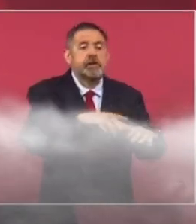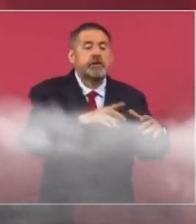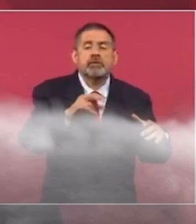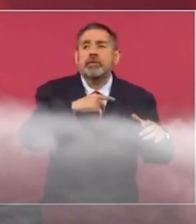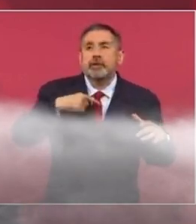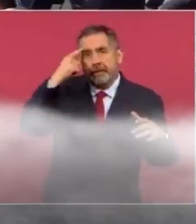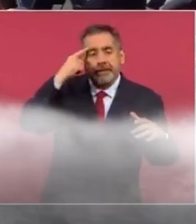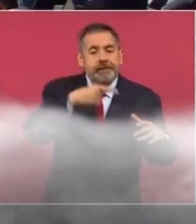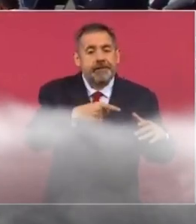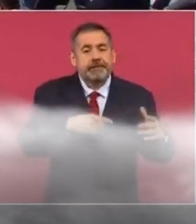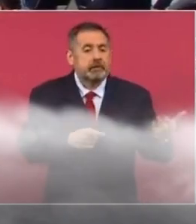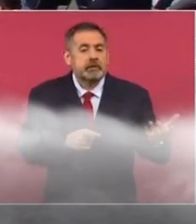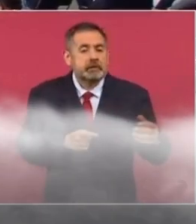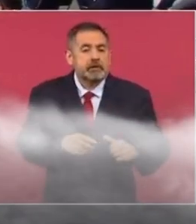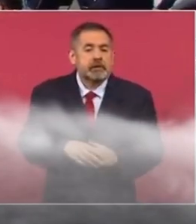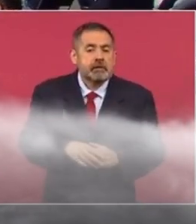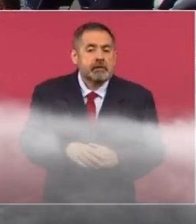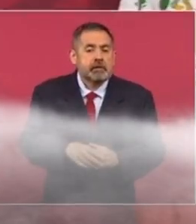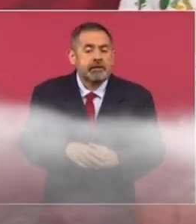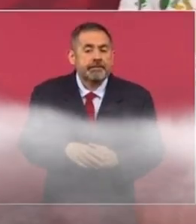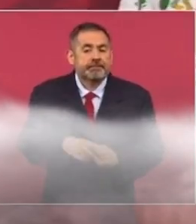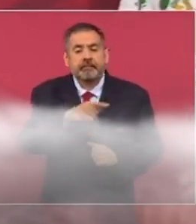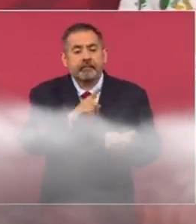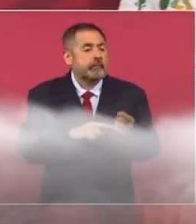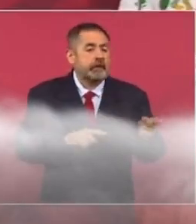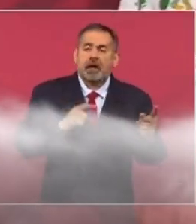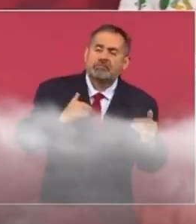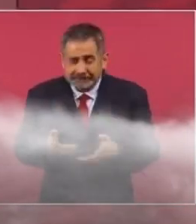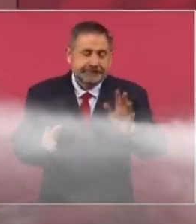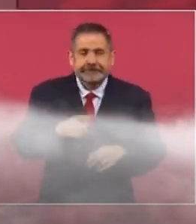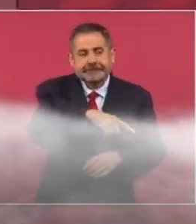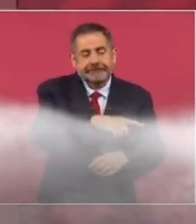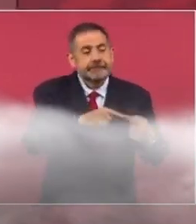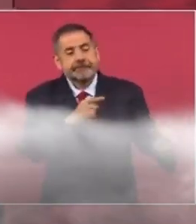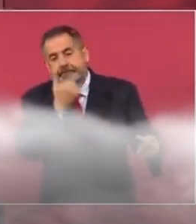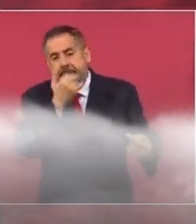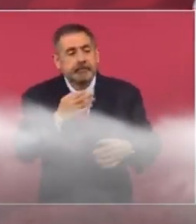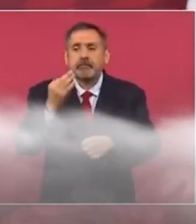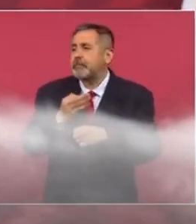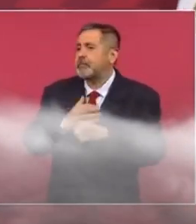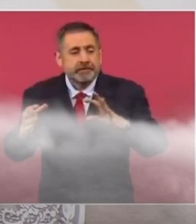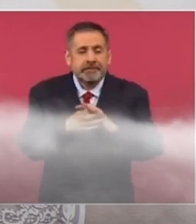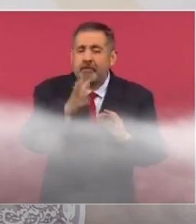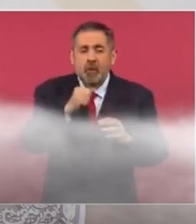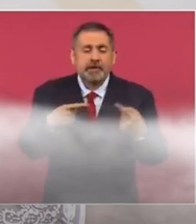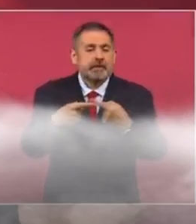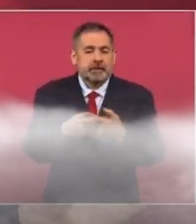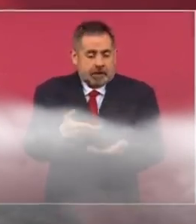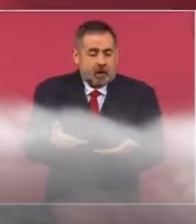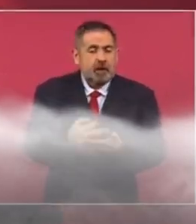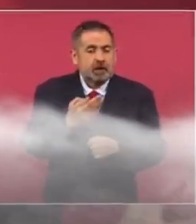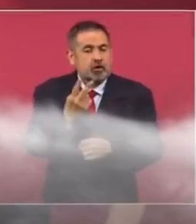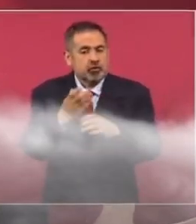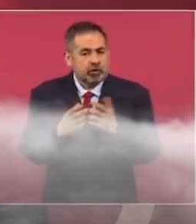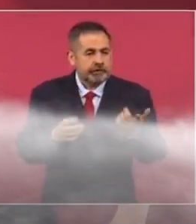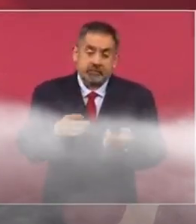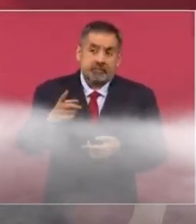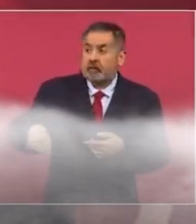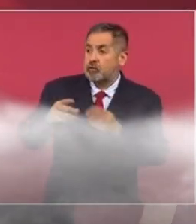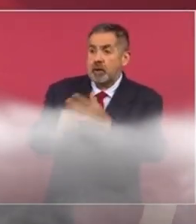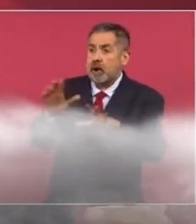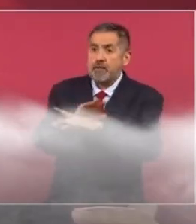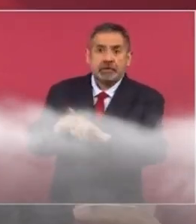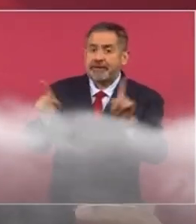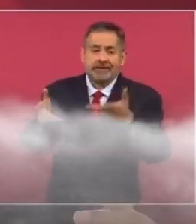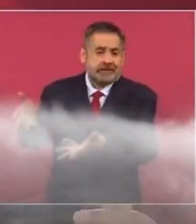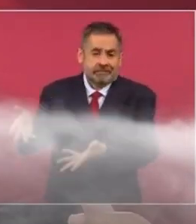actuar con actitudes de superioridad. Ya hay una nueva realidad política. Y aquí hay dos cosas. O se acepta la nueva realidad